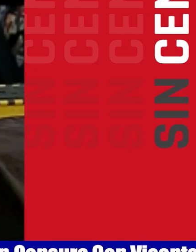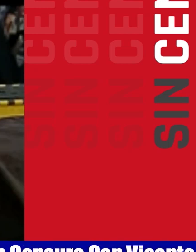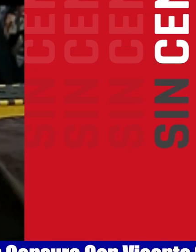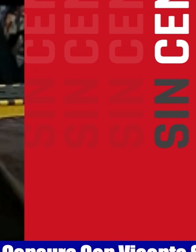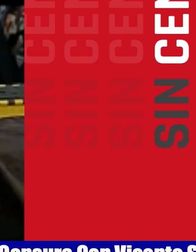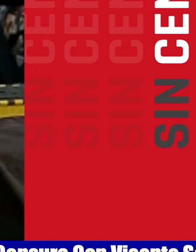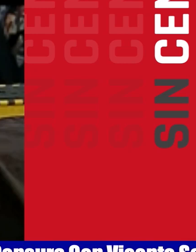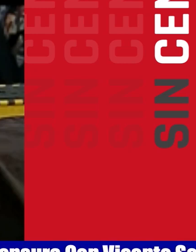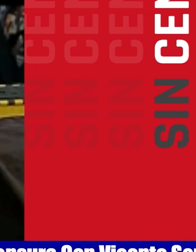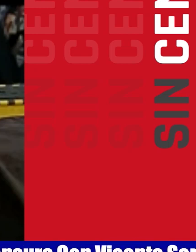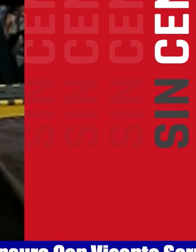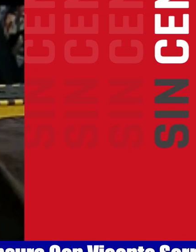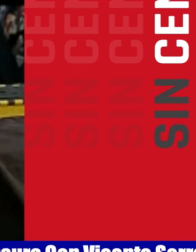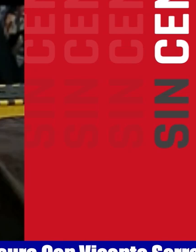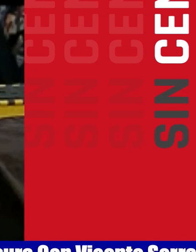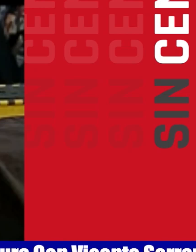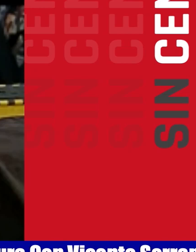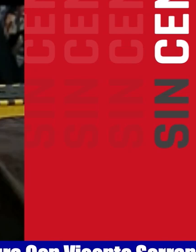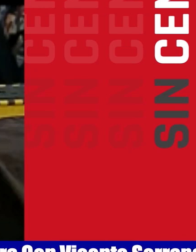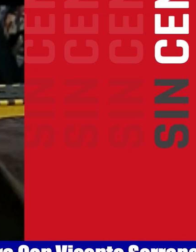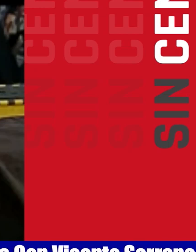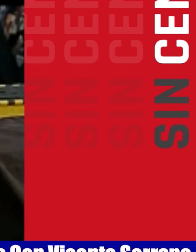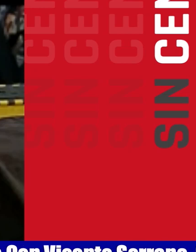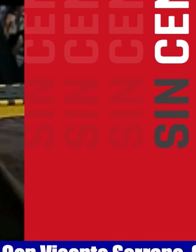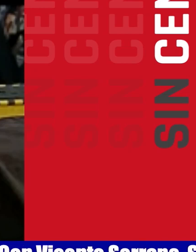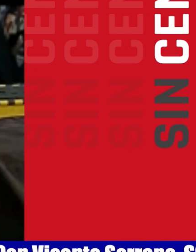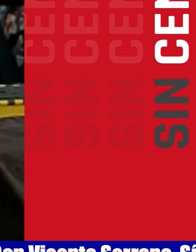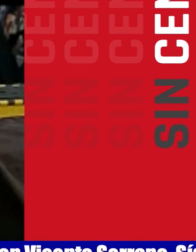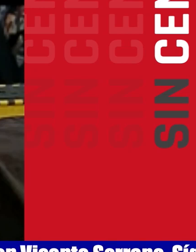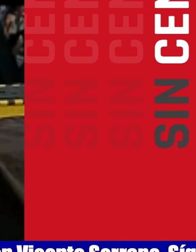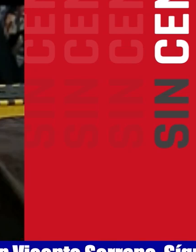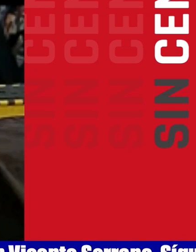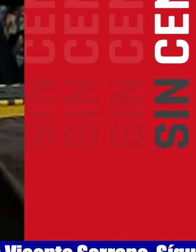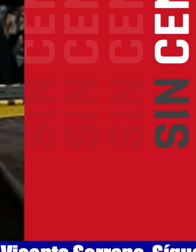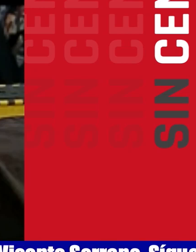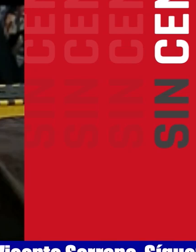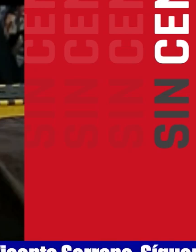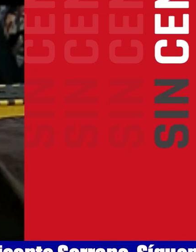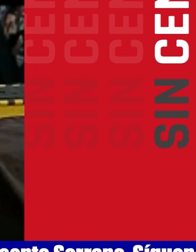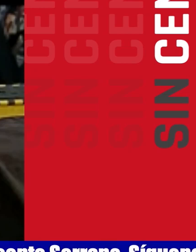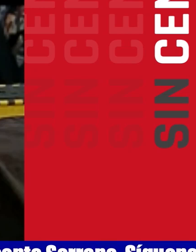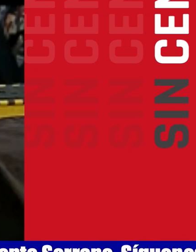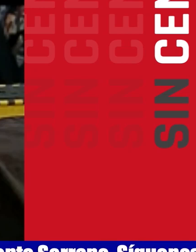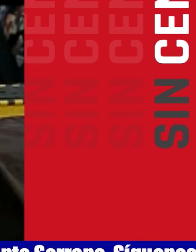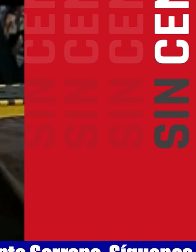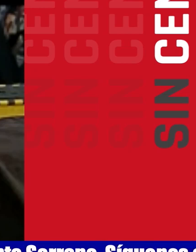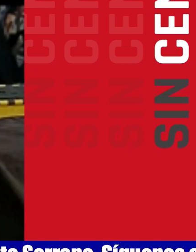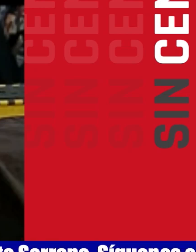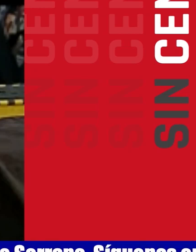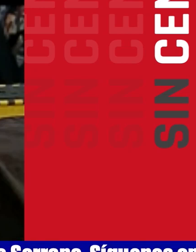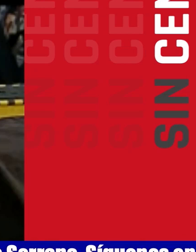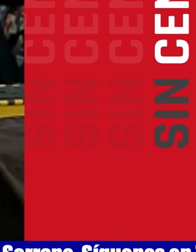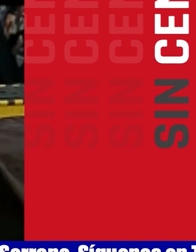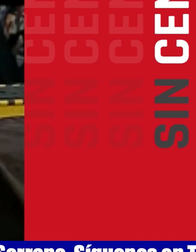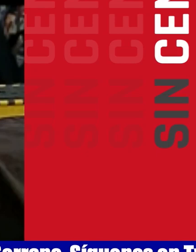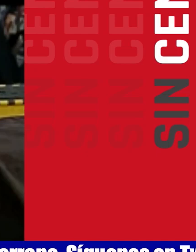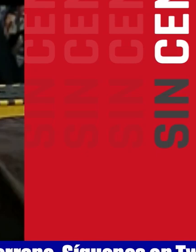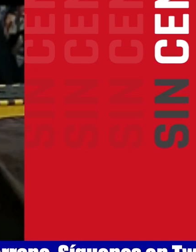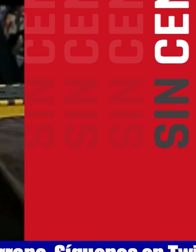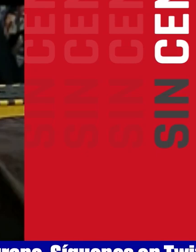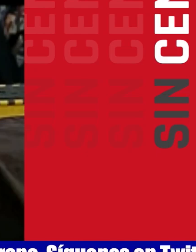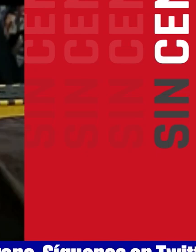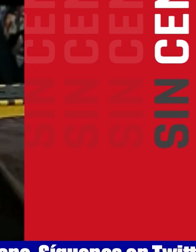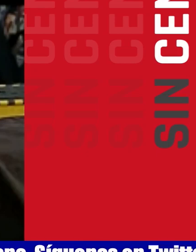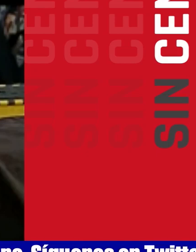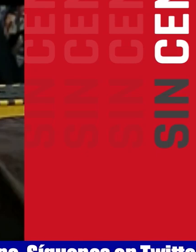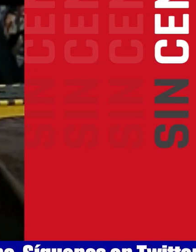gusta. Un comentario pedorro que hace Monreal en el que asegura que la inseguridad sigue causando estragos en México